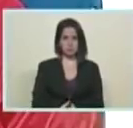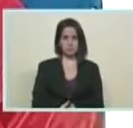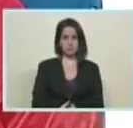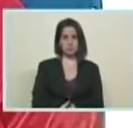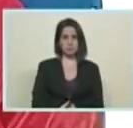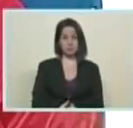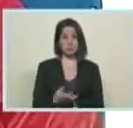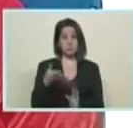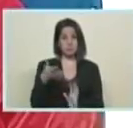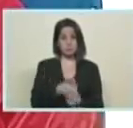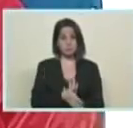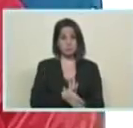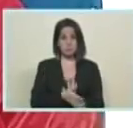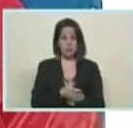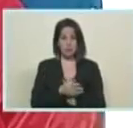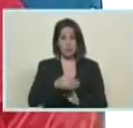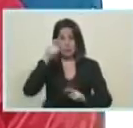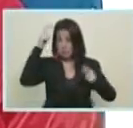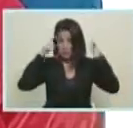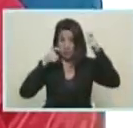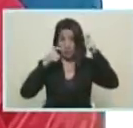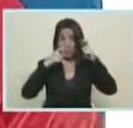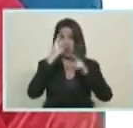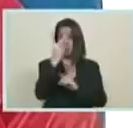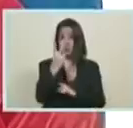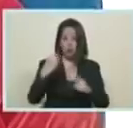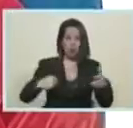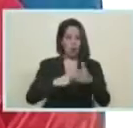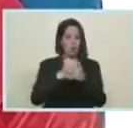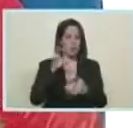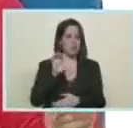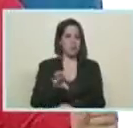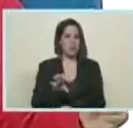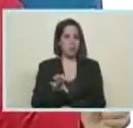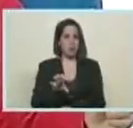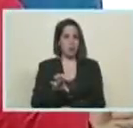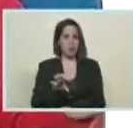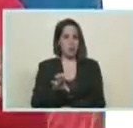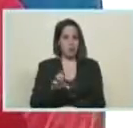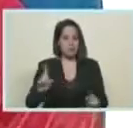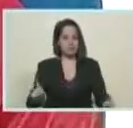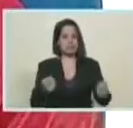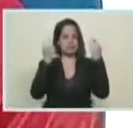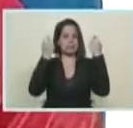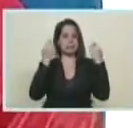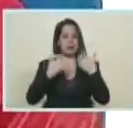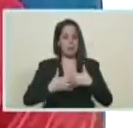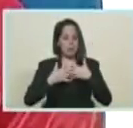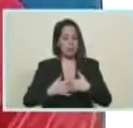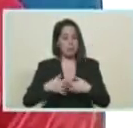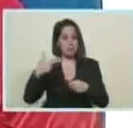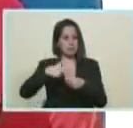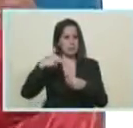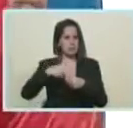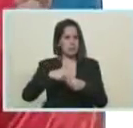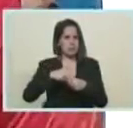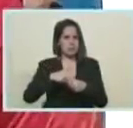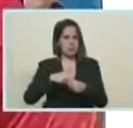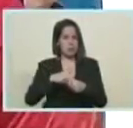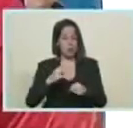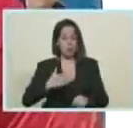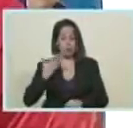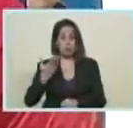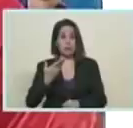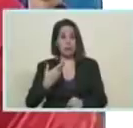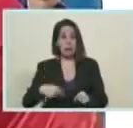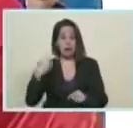Tuvo que pasar el comandante Chávez por dos golpes de Estado para poder recuperar PDVSA para el país, para poder